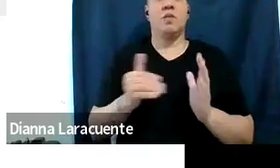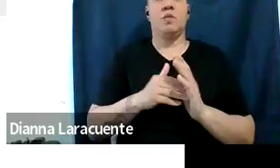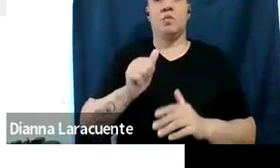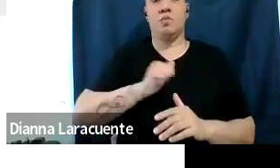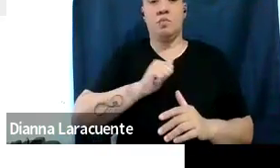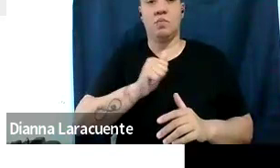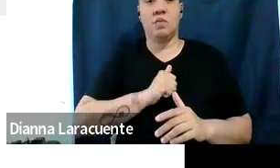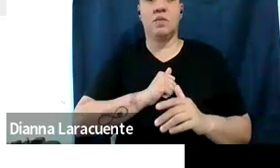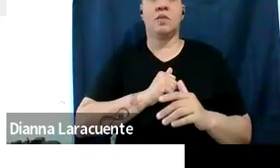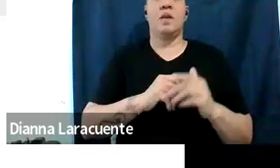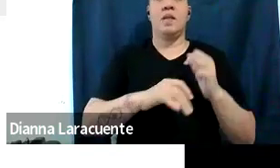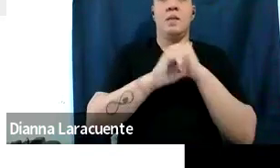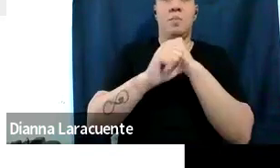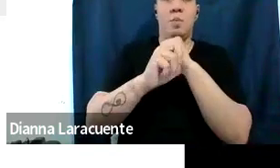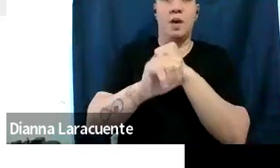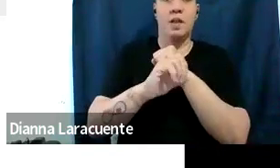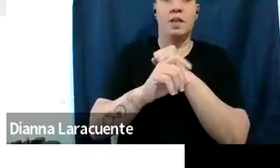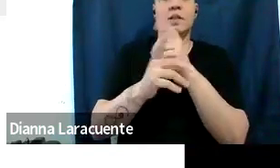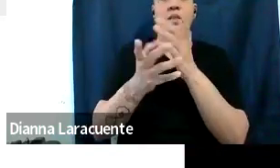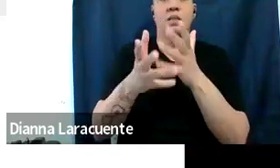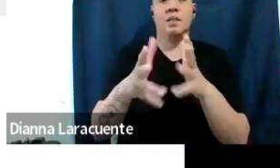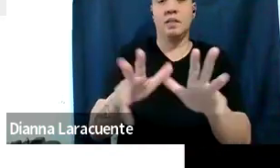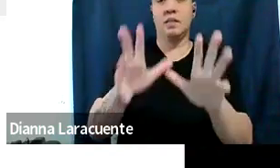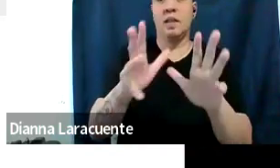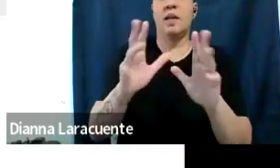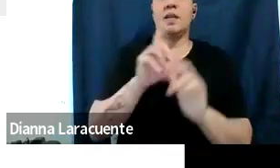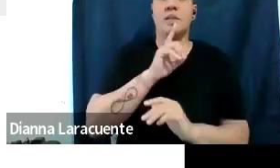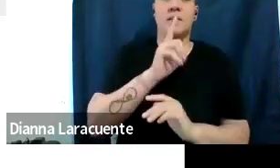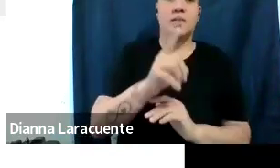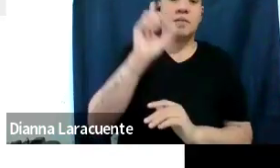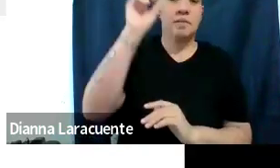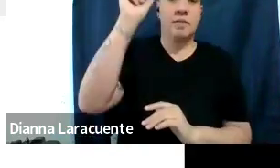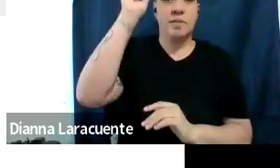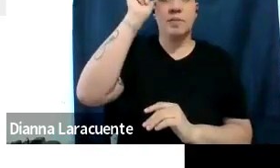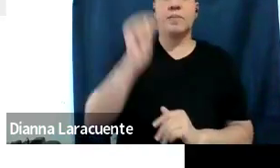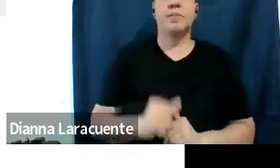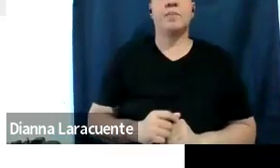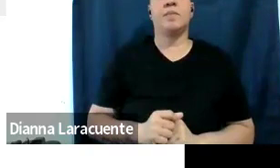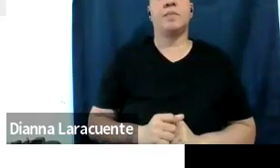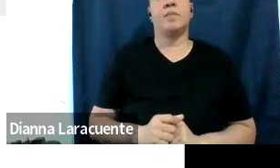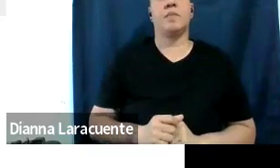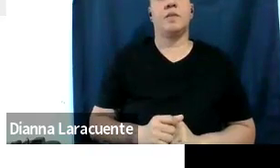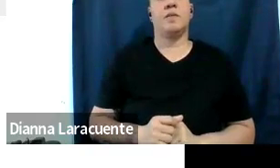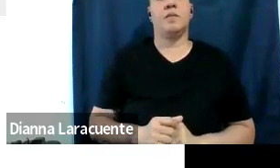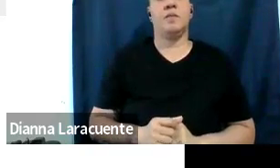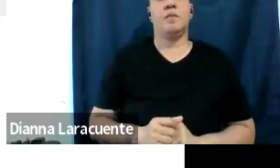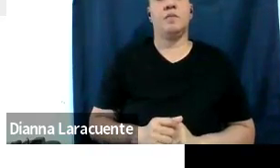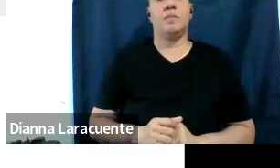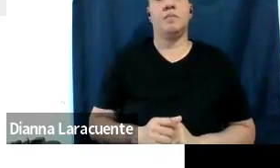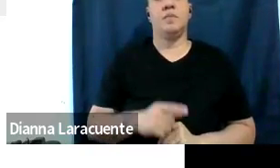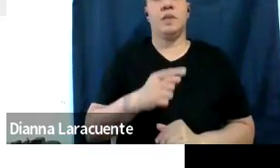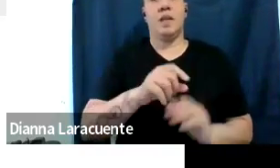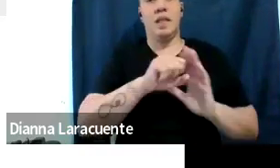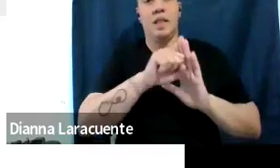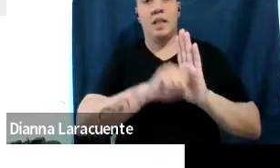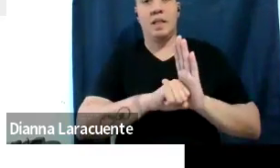de propaganda, habiéndolo ya sido en las realidades de gobierno, y acude el estadista al